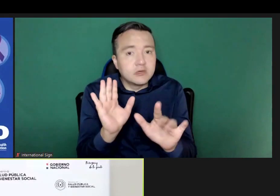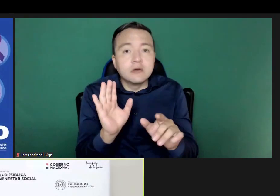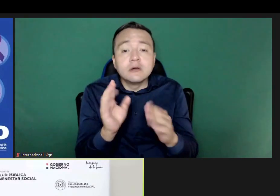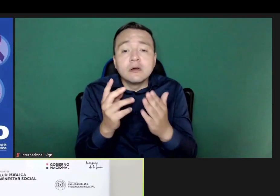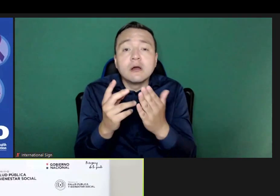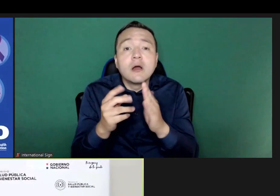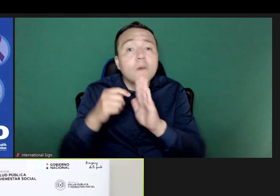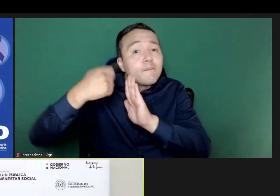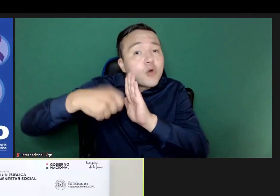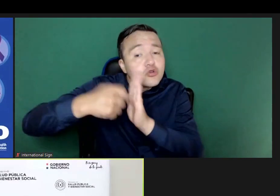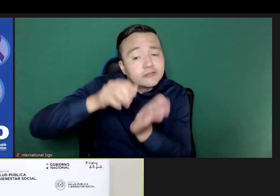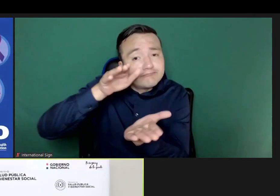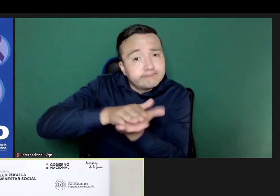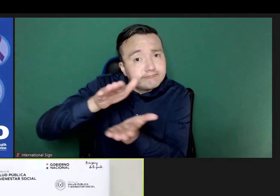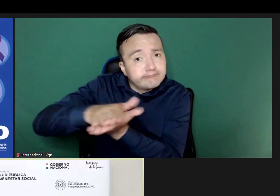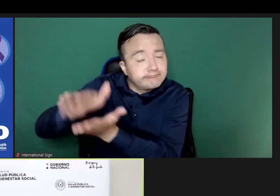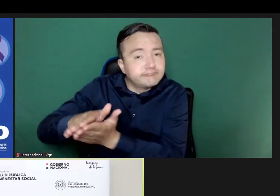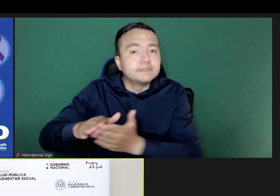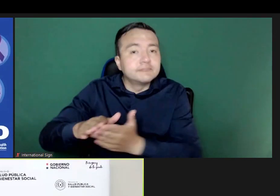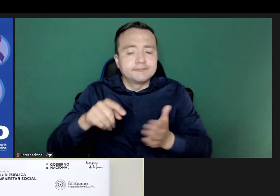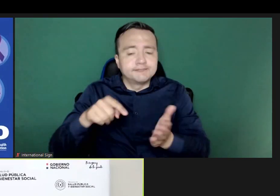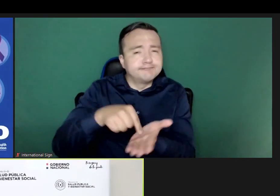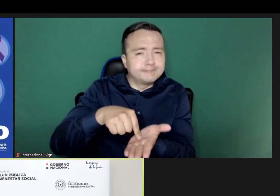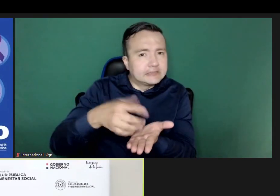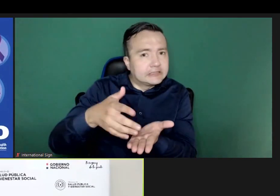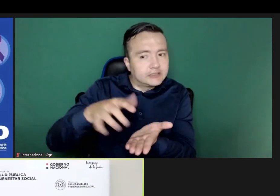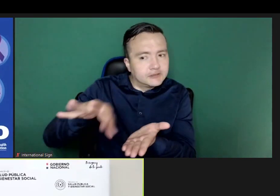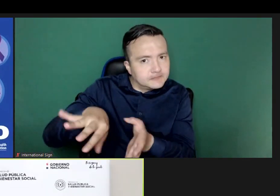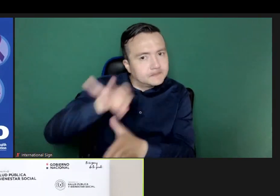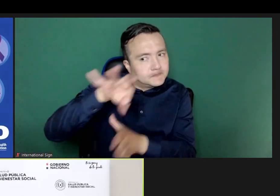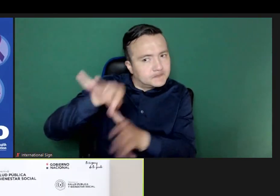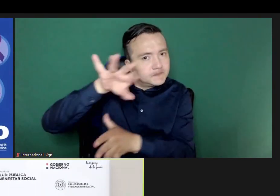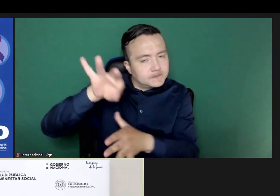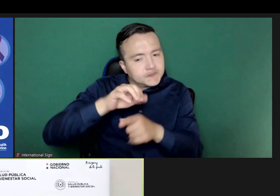discusión interdisciplinarias,